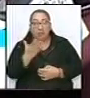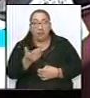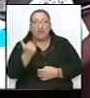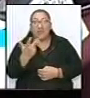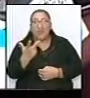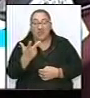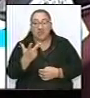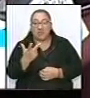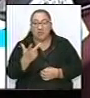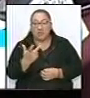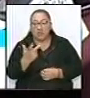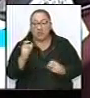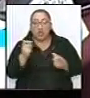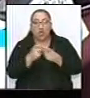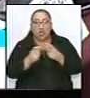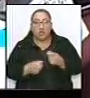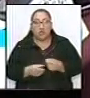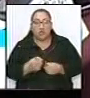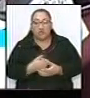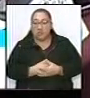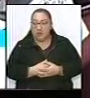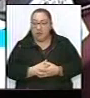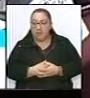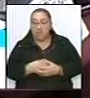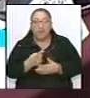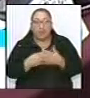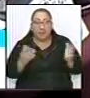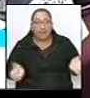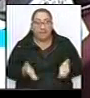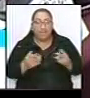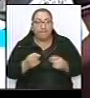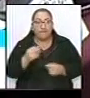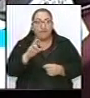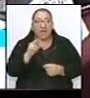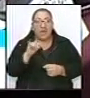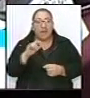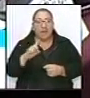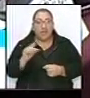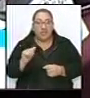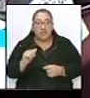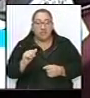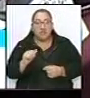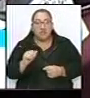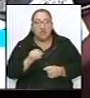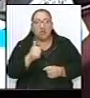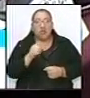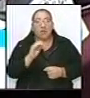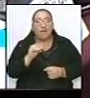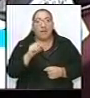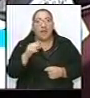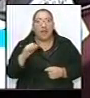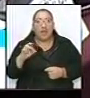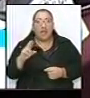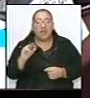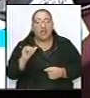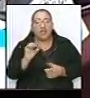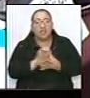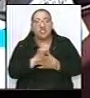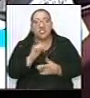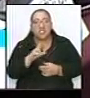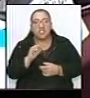3 congresistas que la promovieron, Ramírez Villar, Luis Enrique Melgar y Enrique Chirino